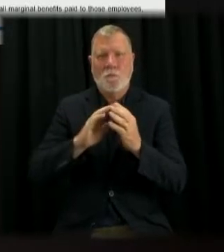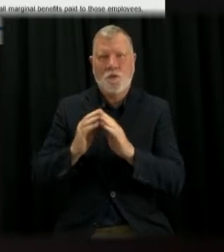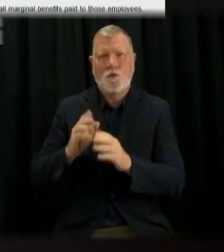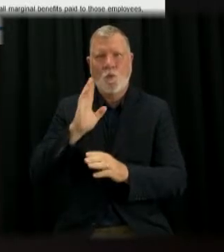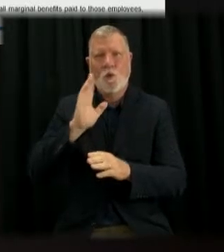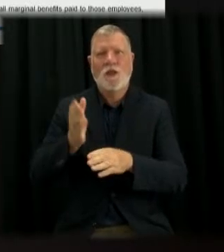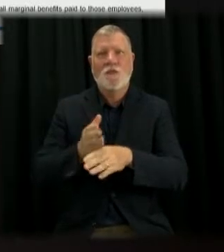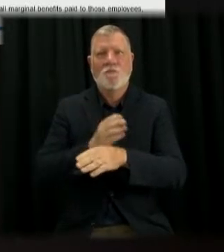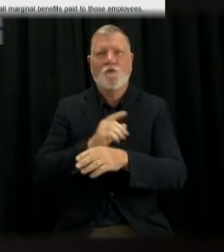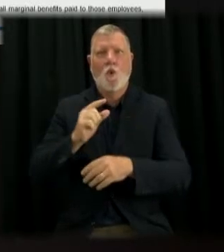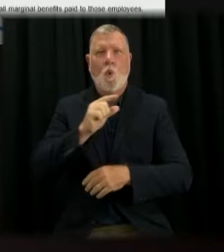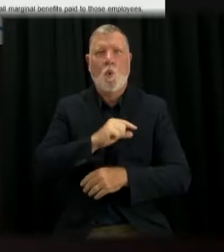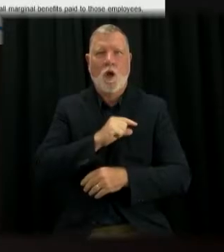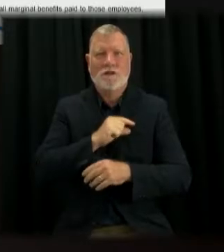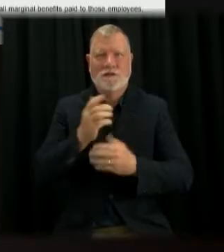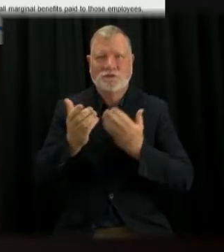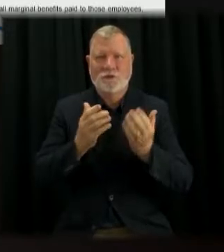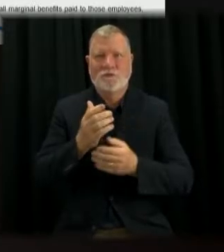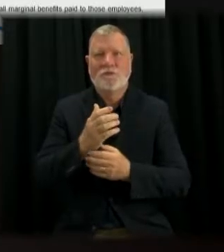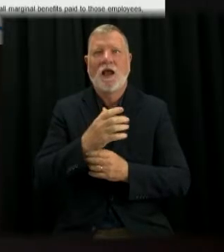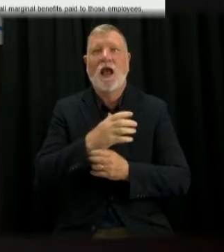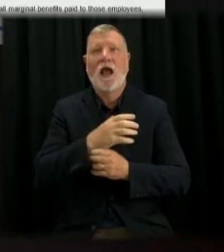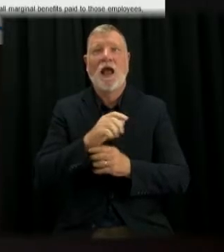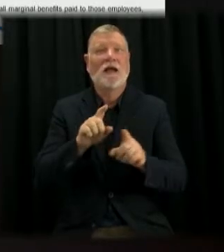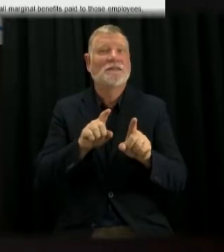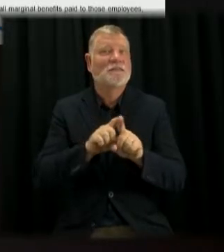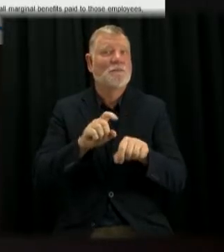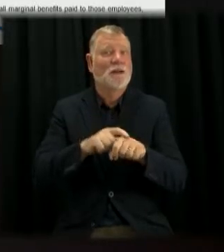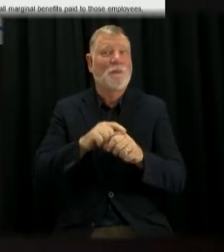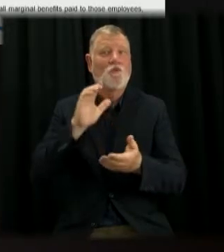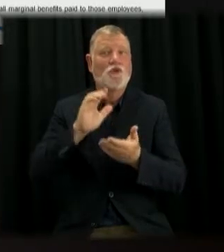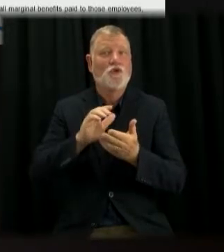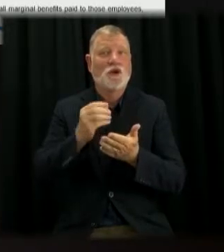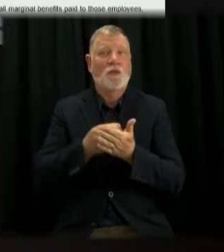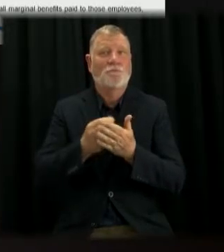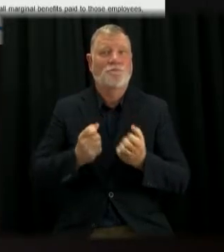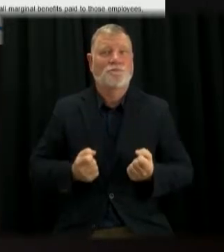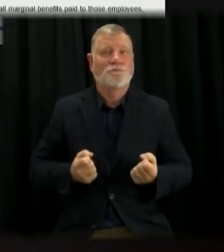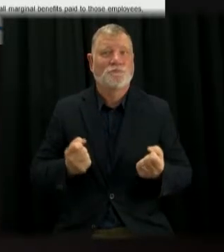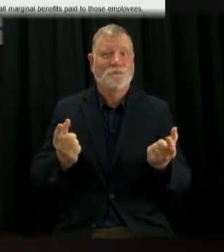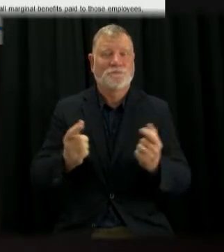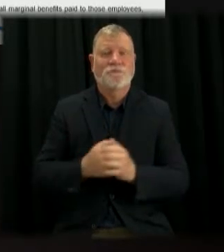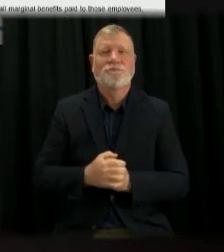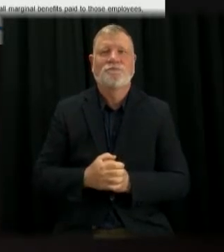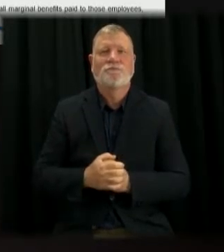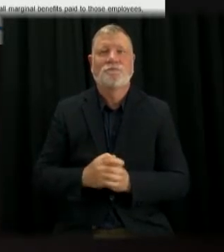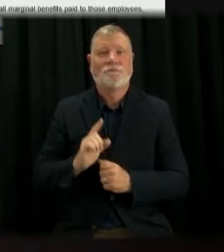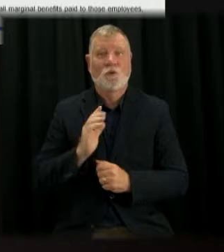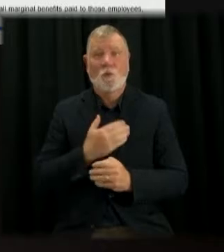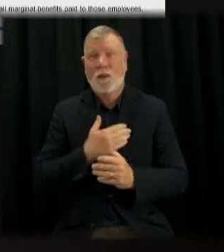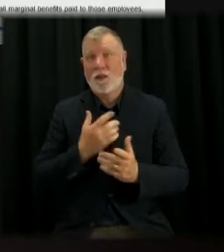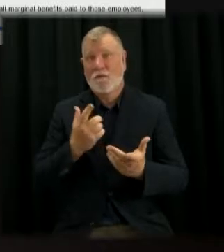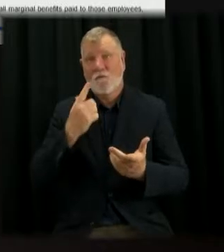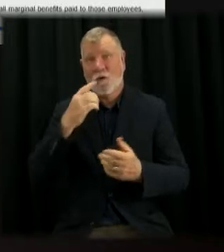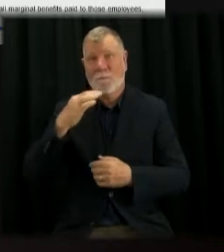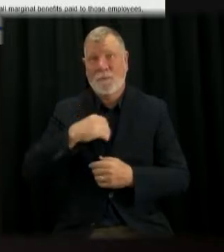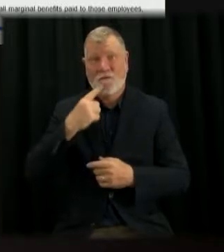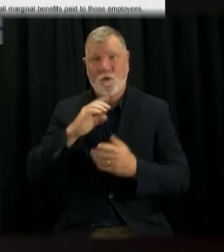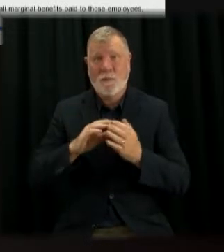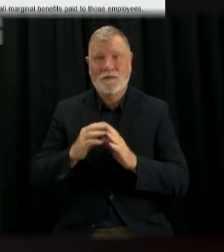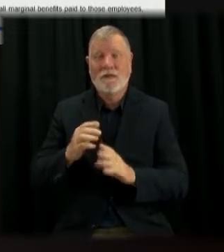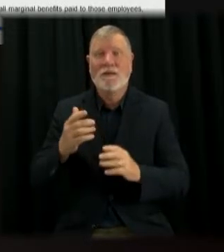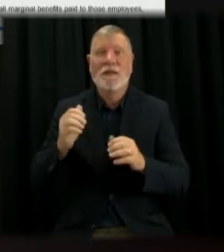con municipalidades que deben aumentar la calidad de servicio mientras reducen los gastos. Otra área que